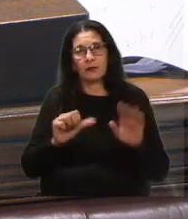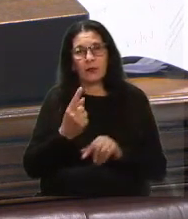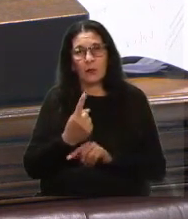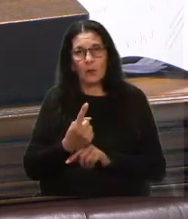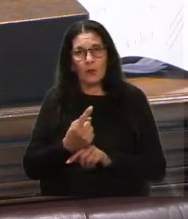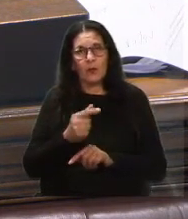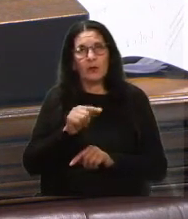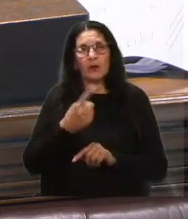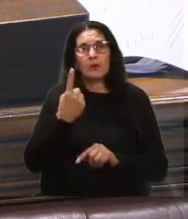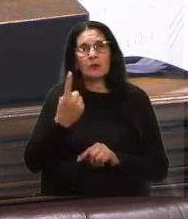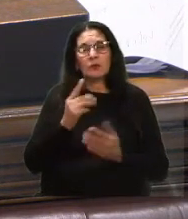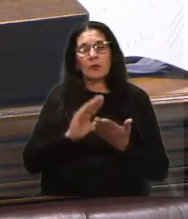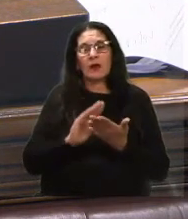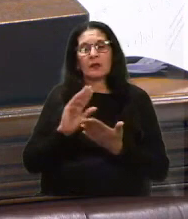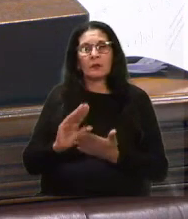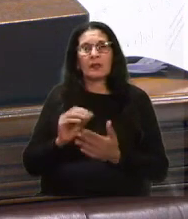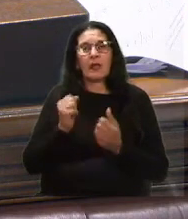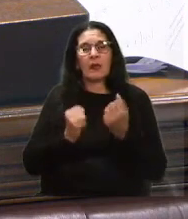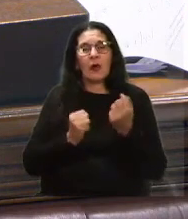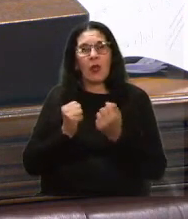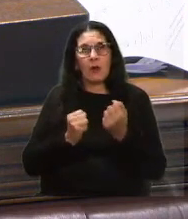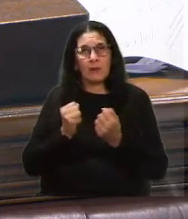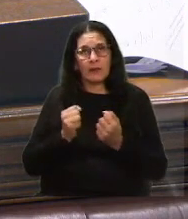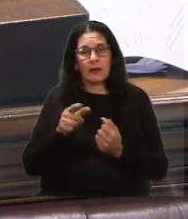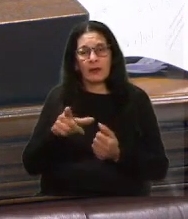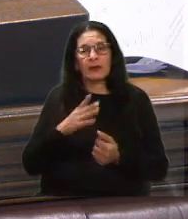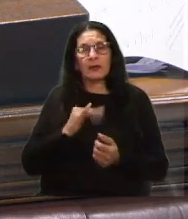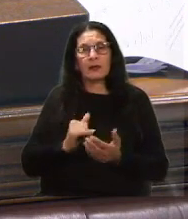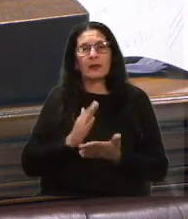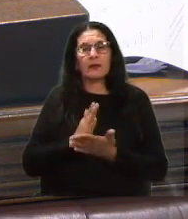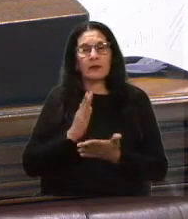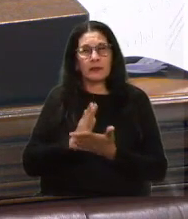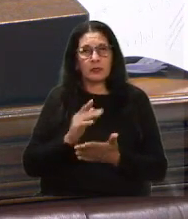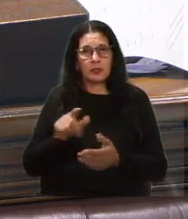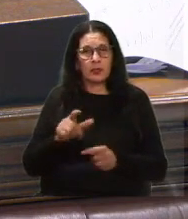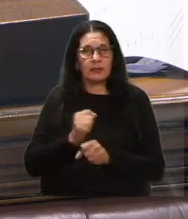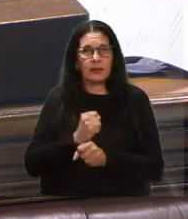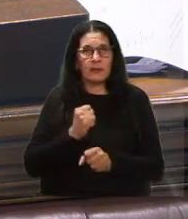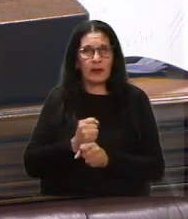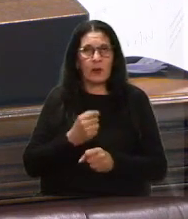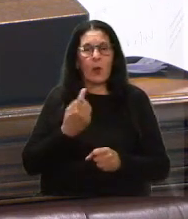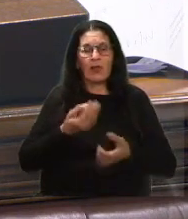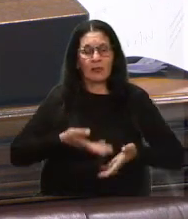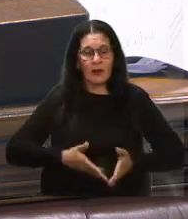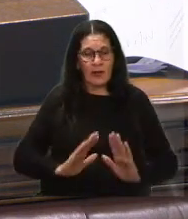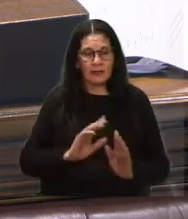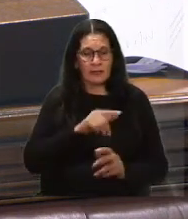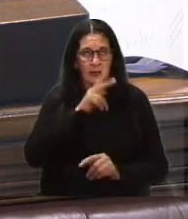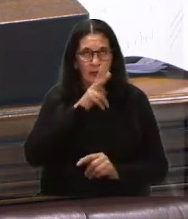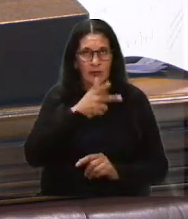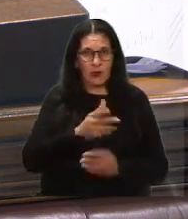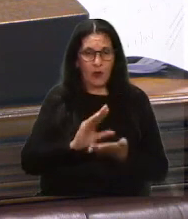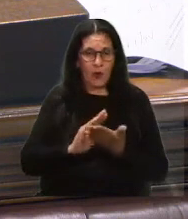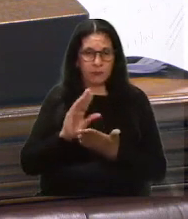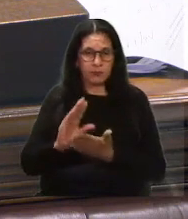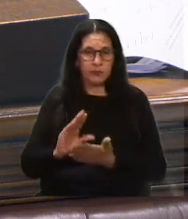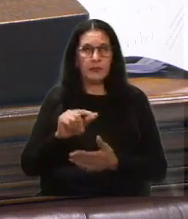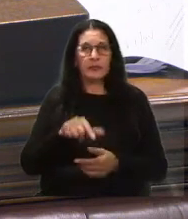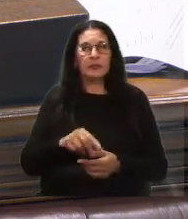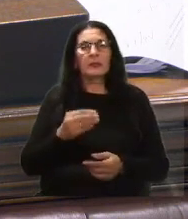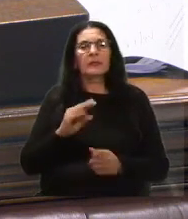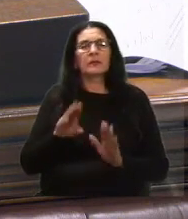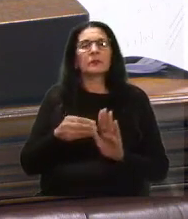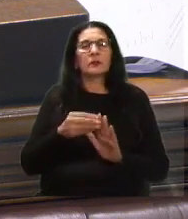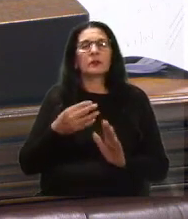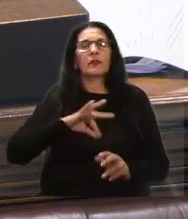19161 es una retribución económica a la que tiene derecho el trabajador una vez nacido su hijo como concepto